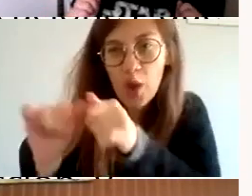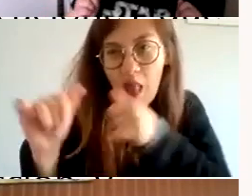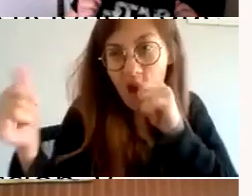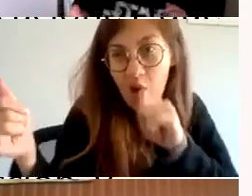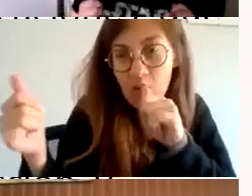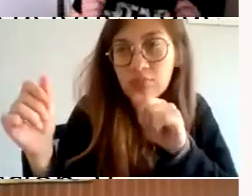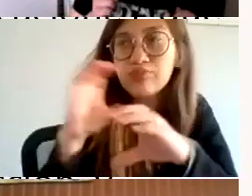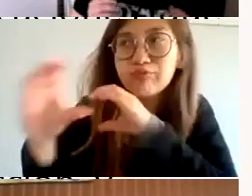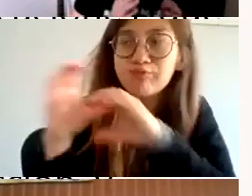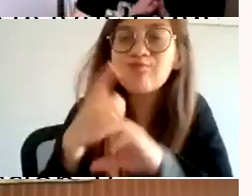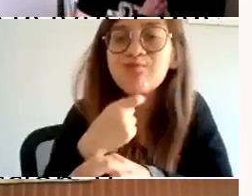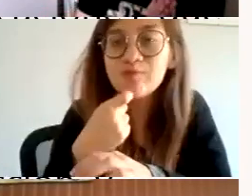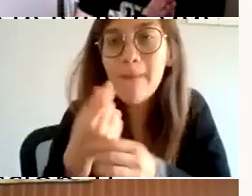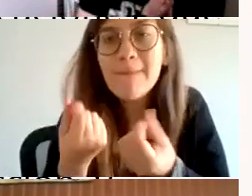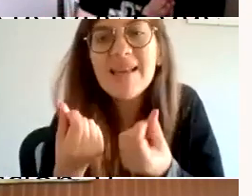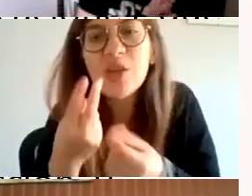las postales,